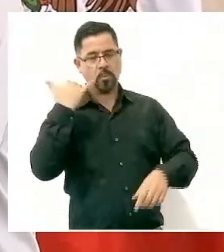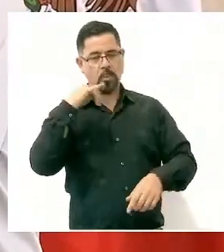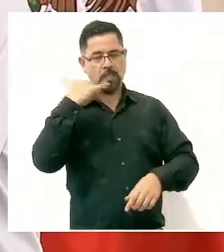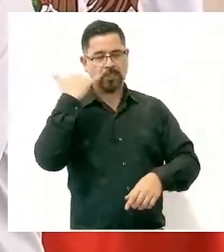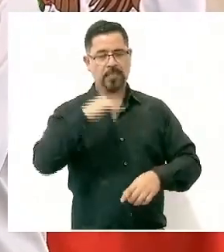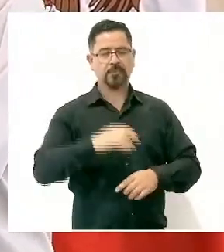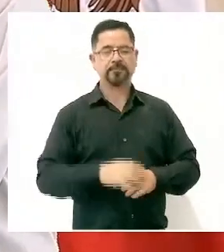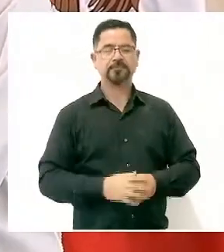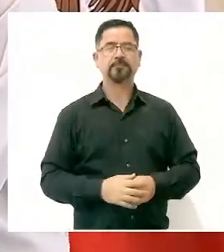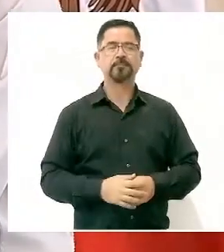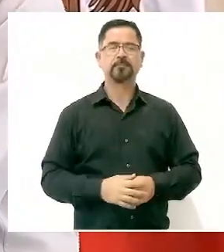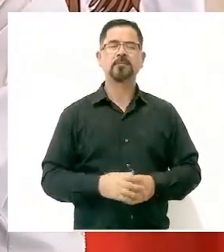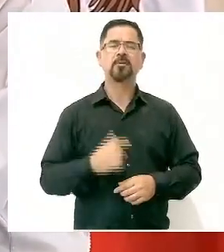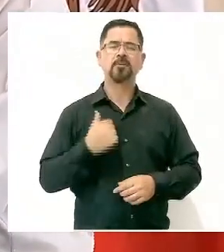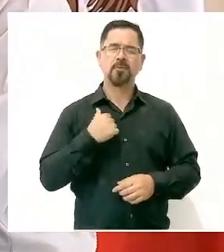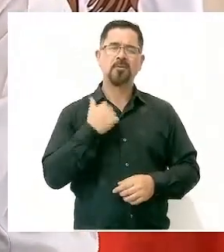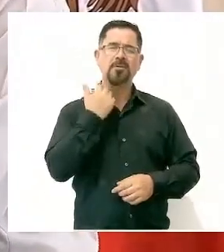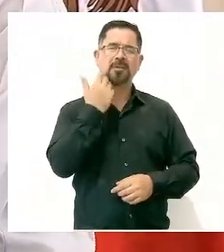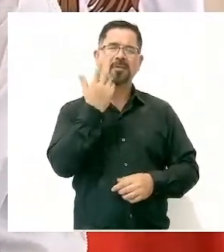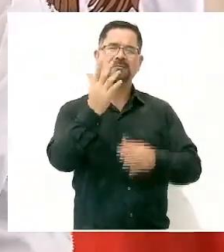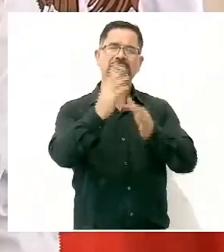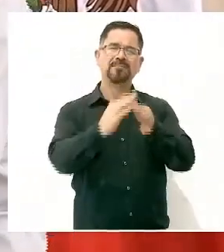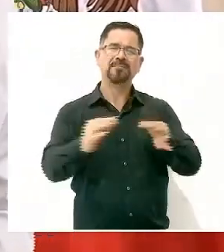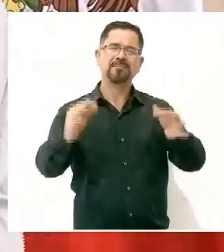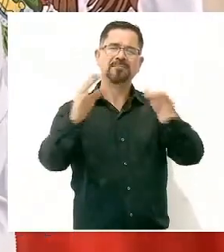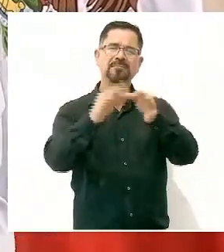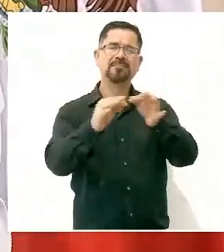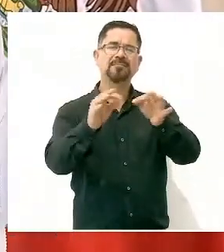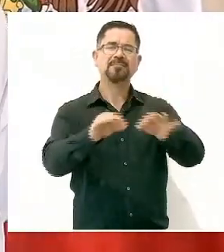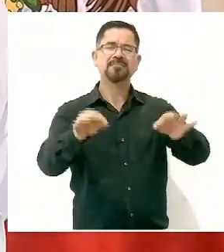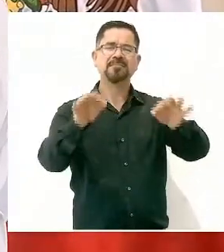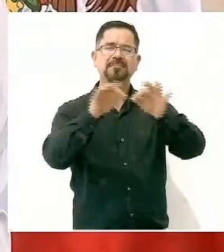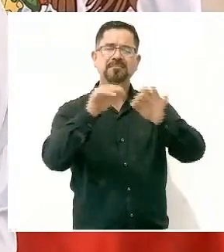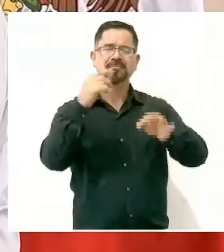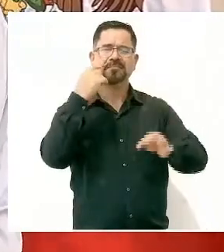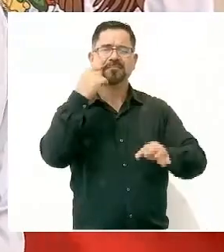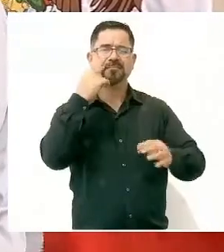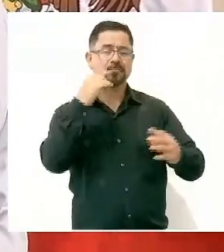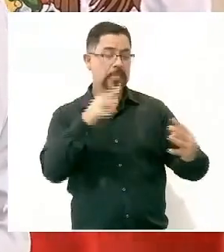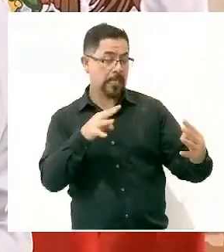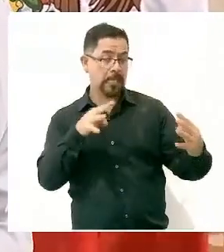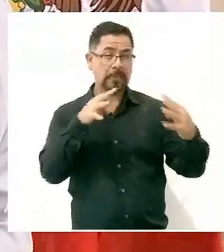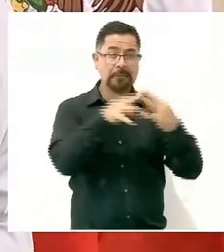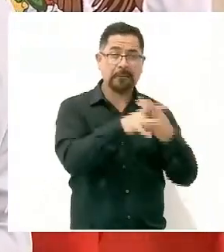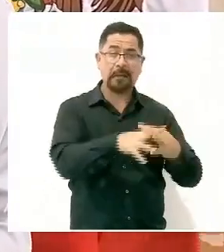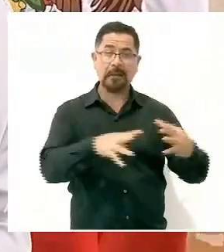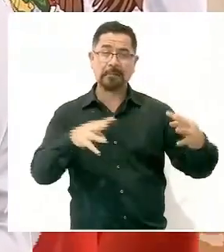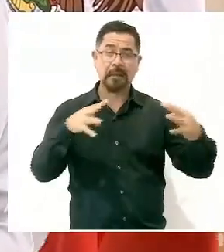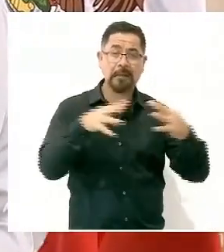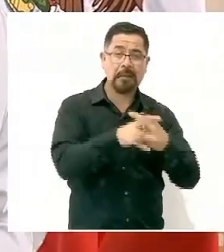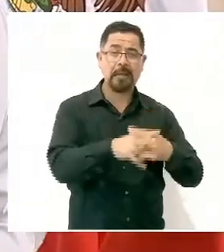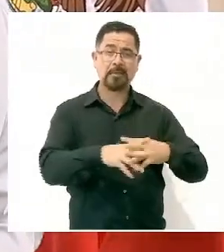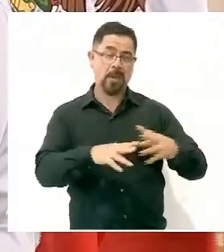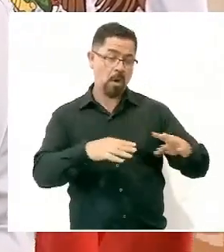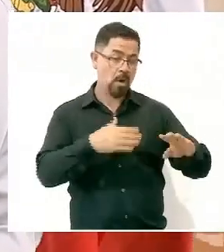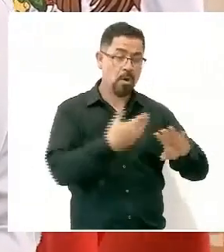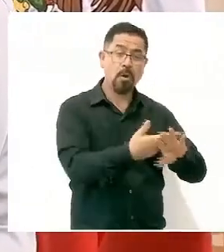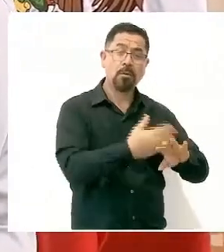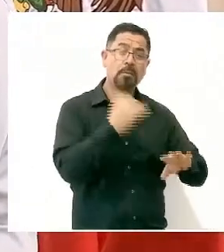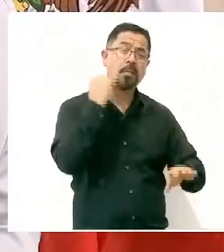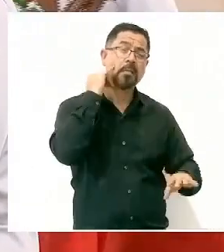Es importante repetir y dejar en claro que las guerras de exterminio contra la población